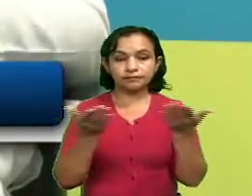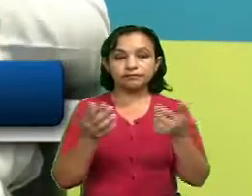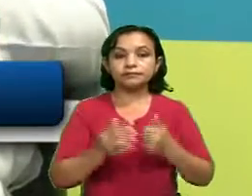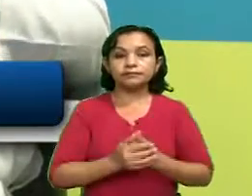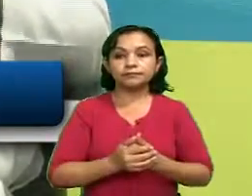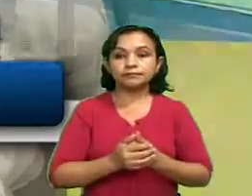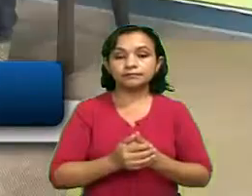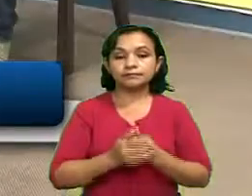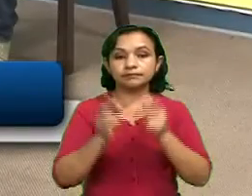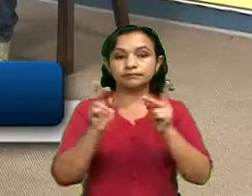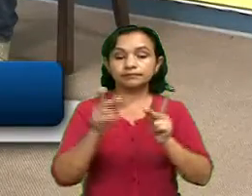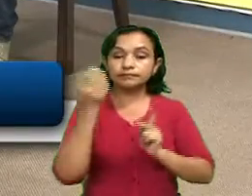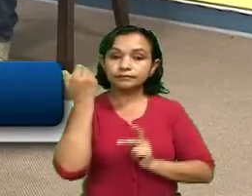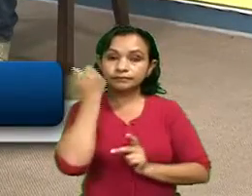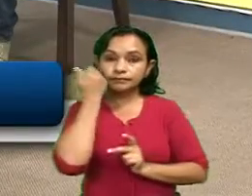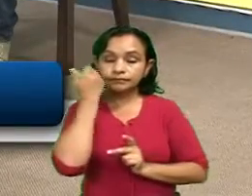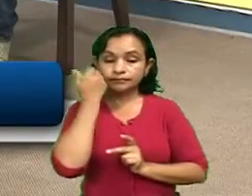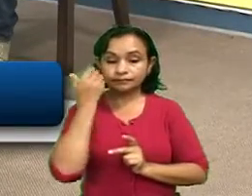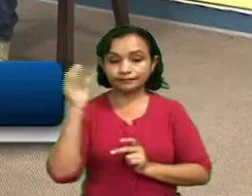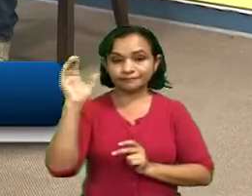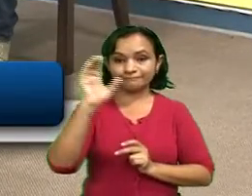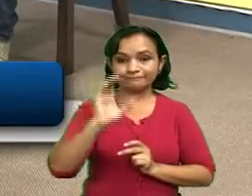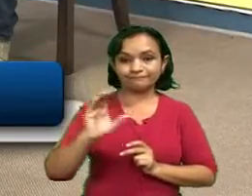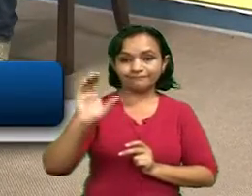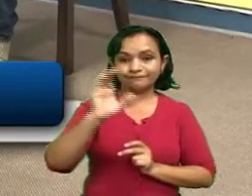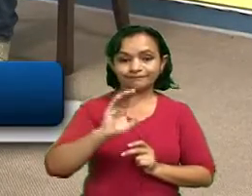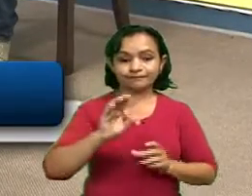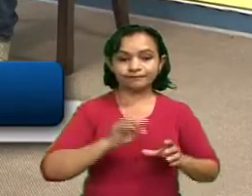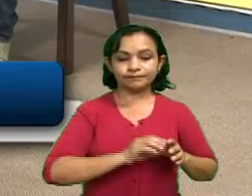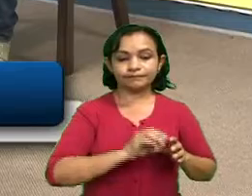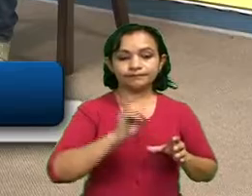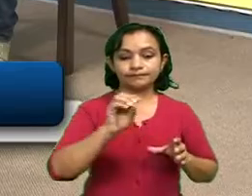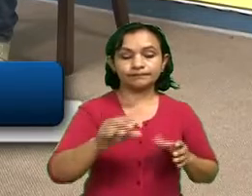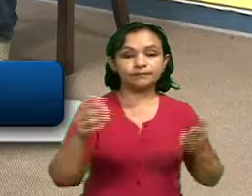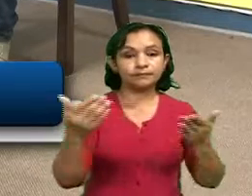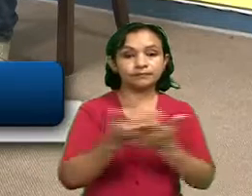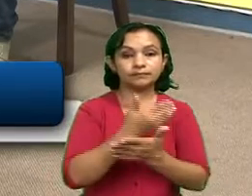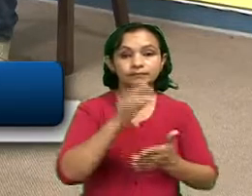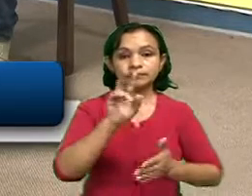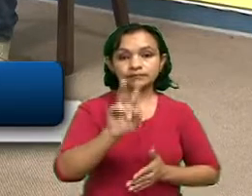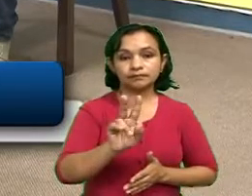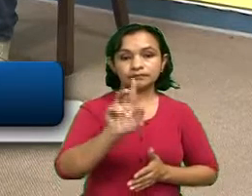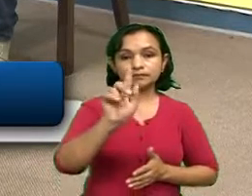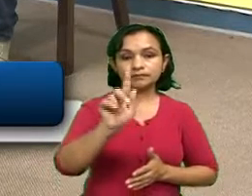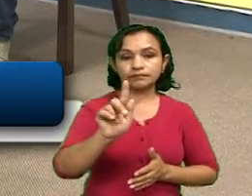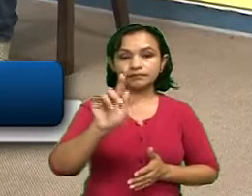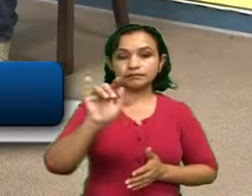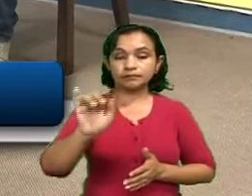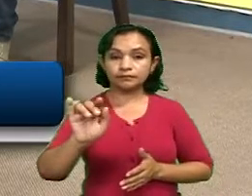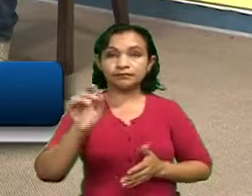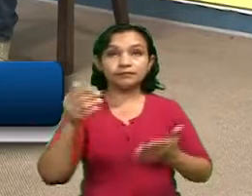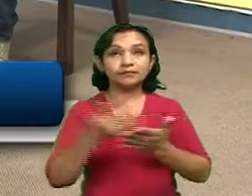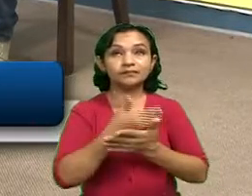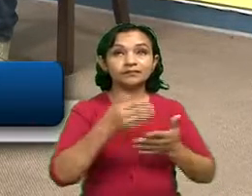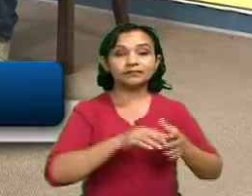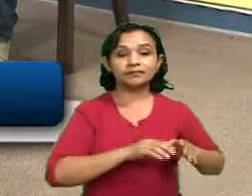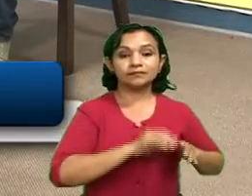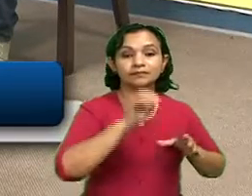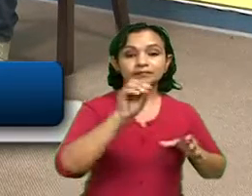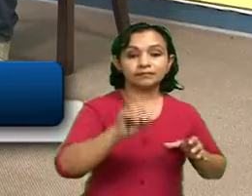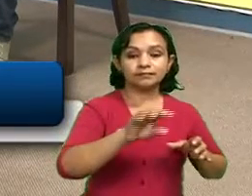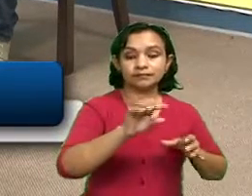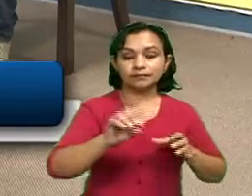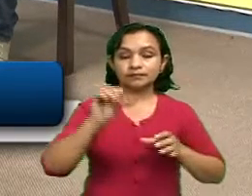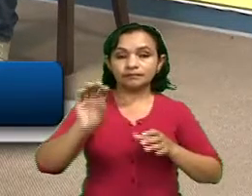Sí, que son los compañeritos que andan vestidos de celeste, ellos andan depositando el nuevo producto que es el BTI. ¿Verdad? Entonces, posteriormente a